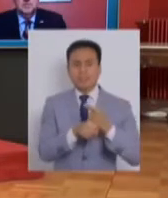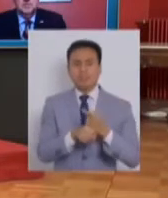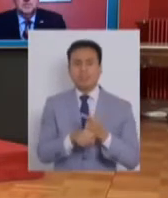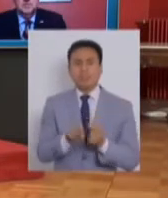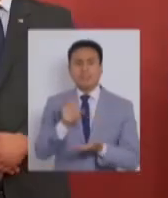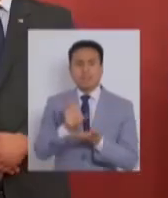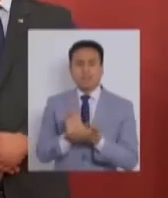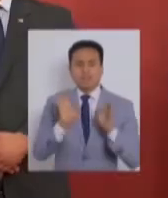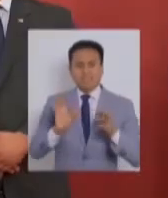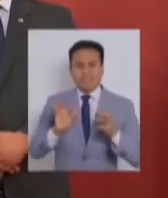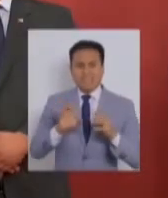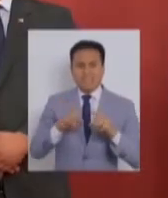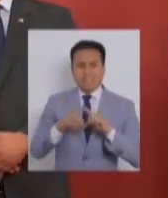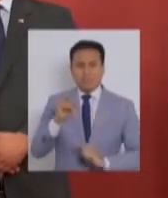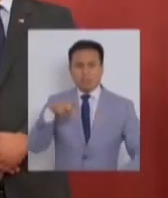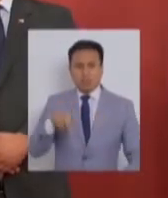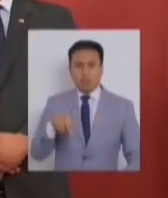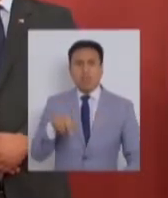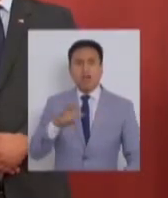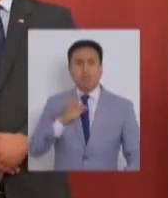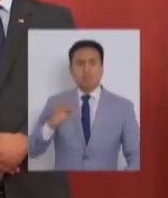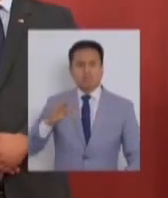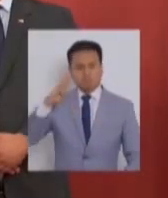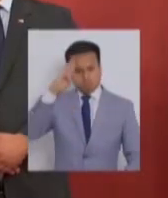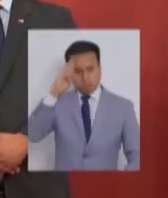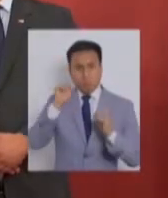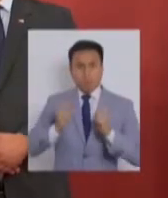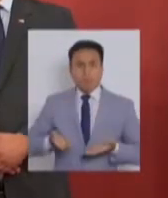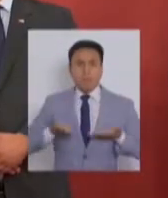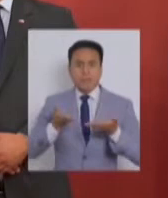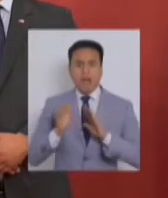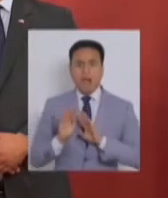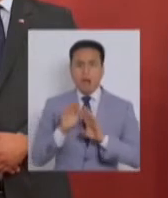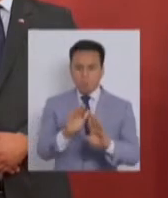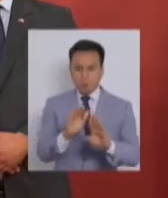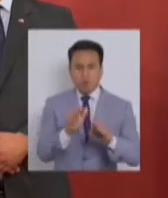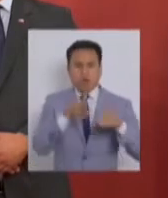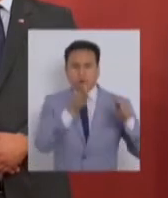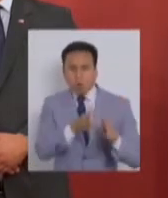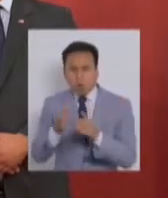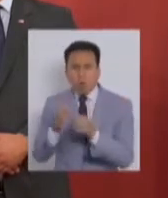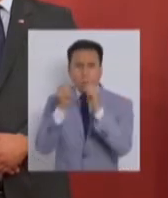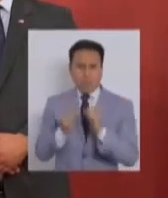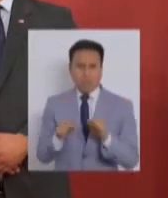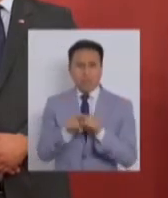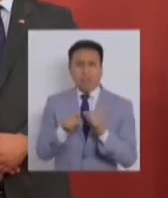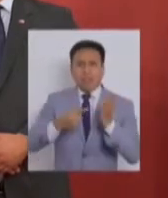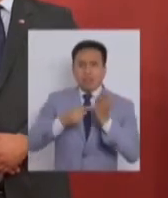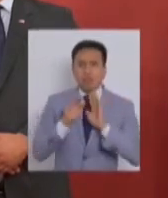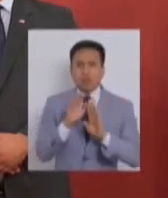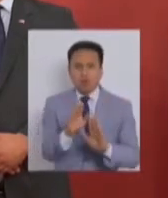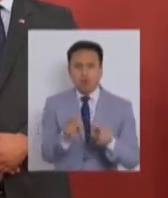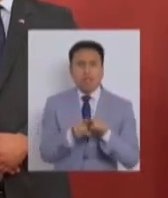elecciones anteriores a esta hubo algunas sorpresas electorales. Si no recuerdo mal, el alcalde de Santiago es del